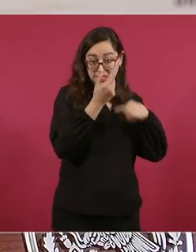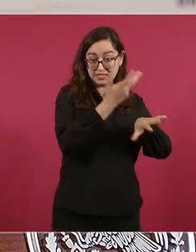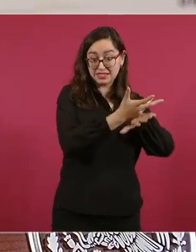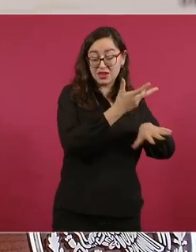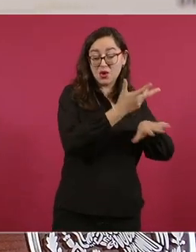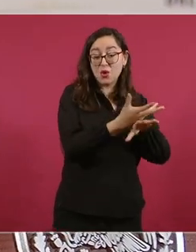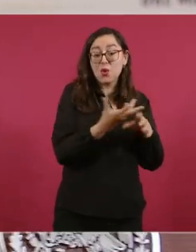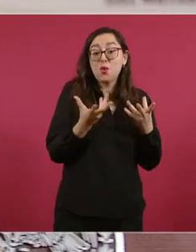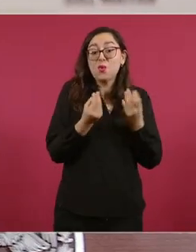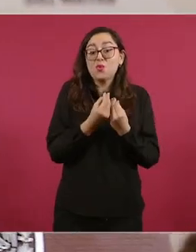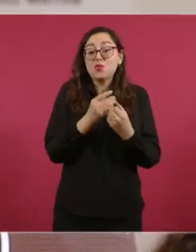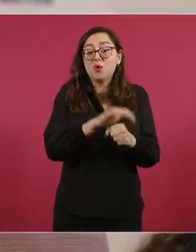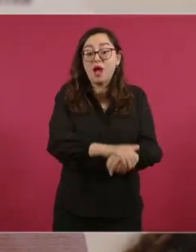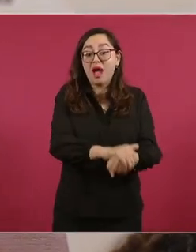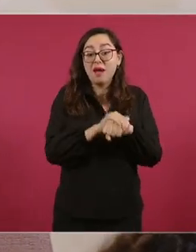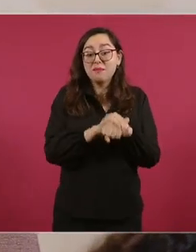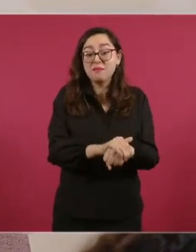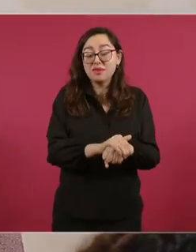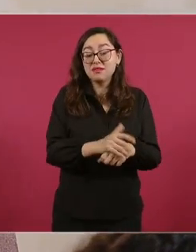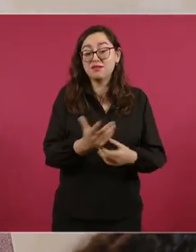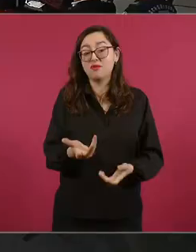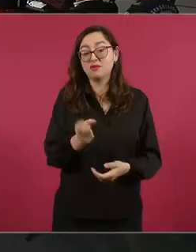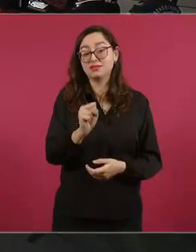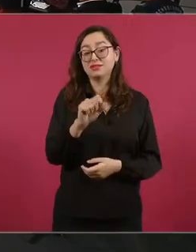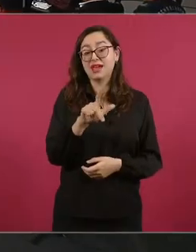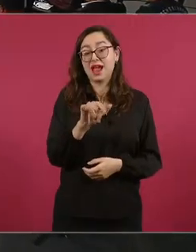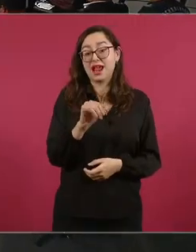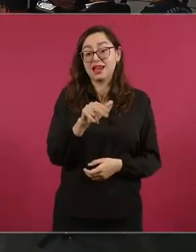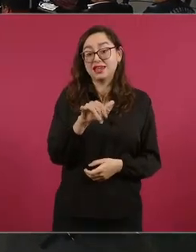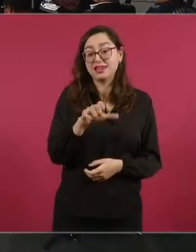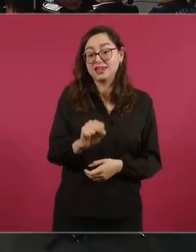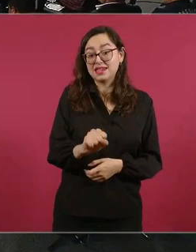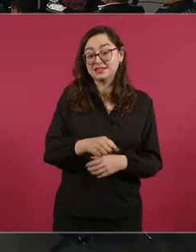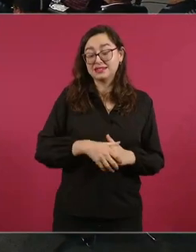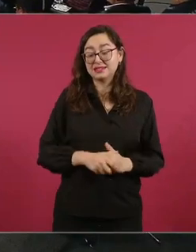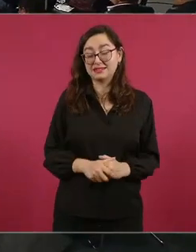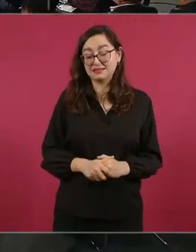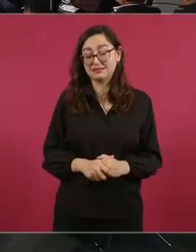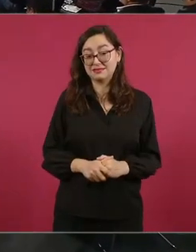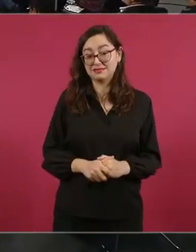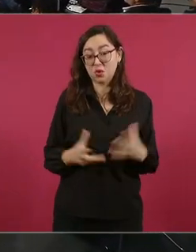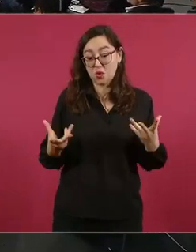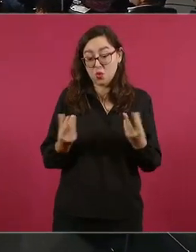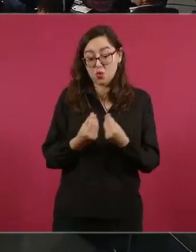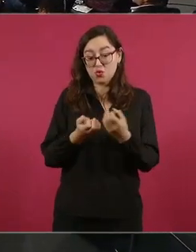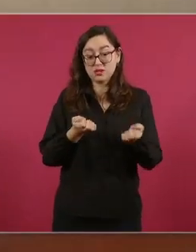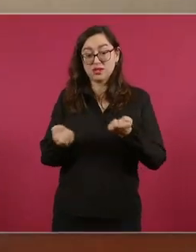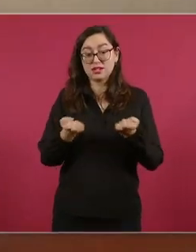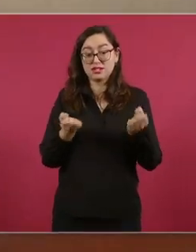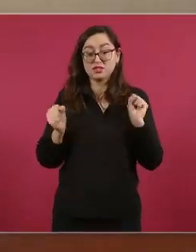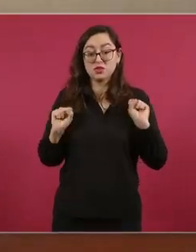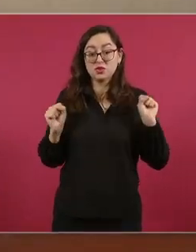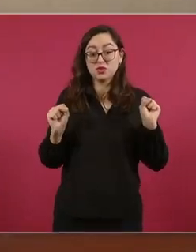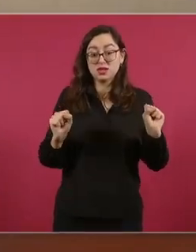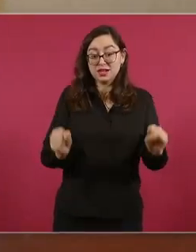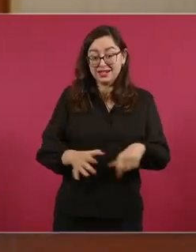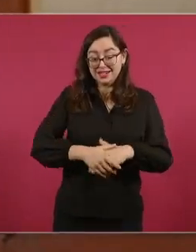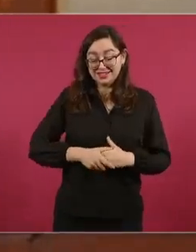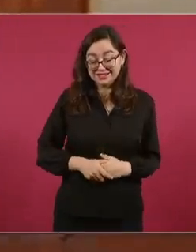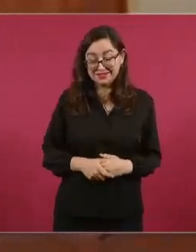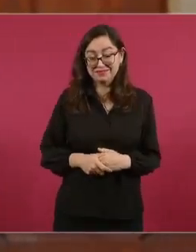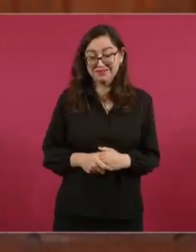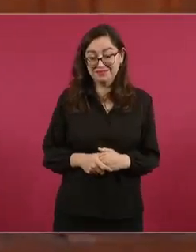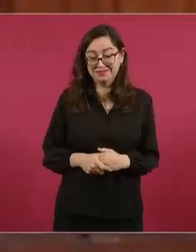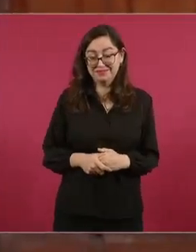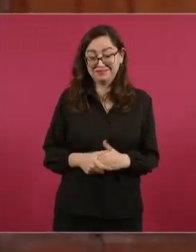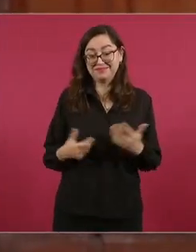O sea, era corresponsal del New York Times. Muy amigo de Otto Granados. Sí, y